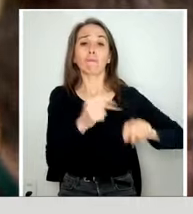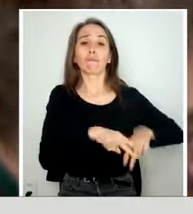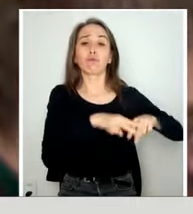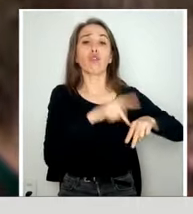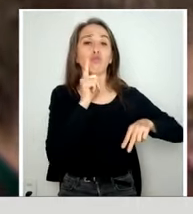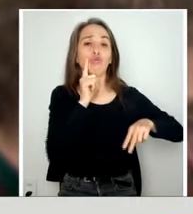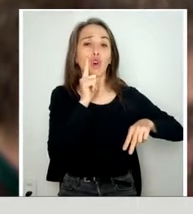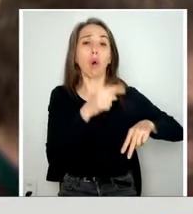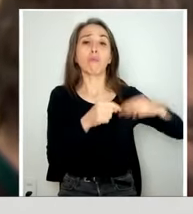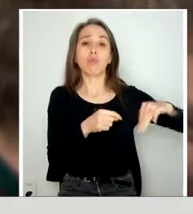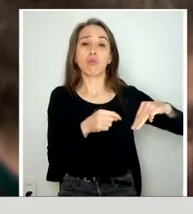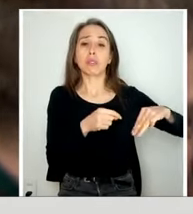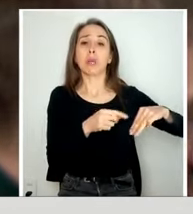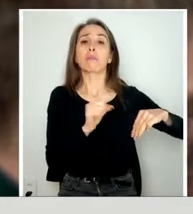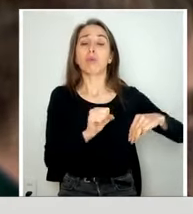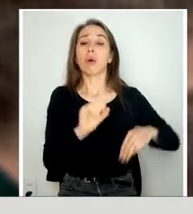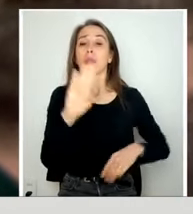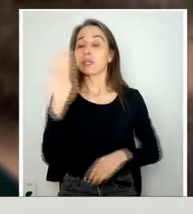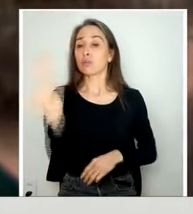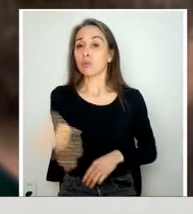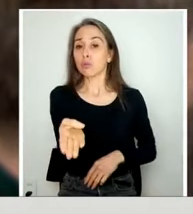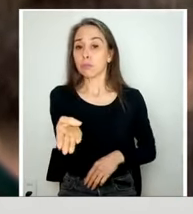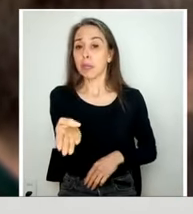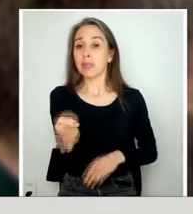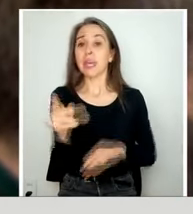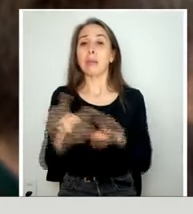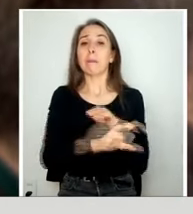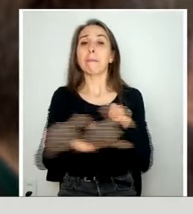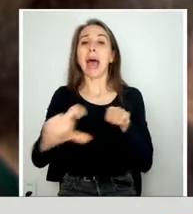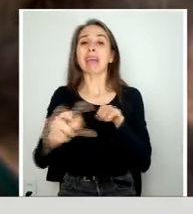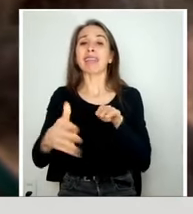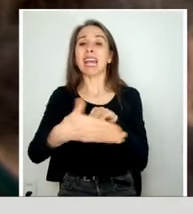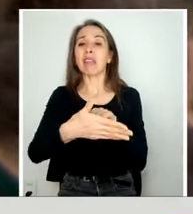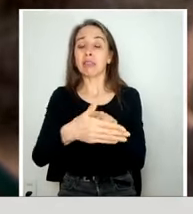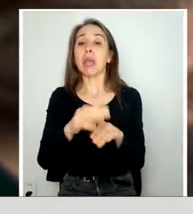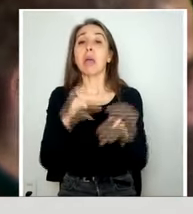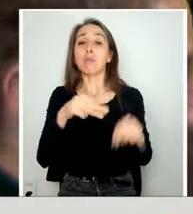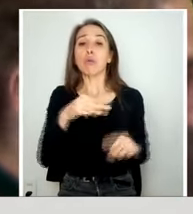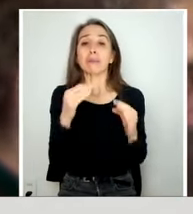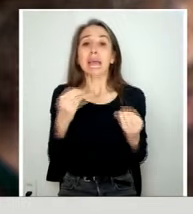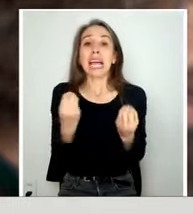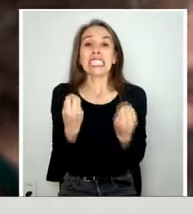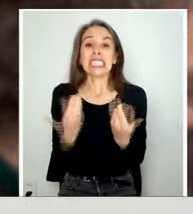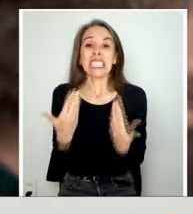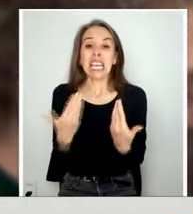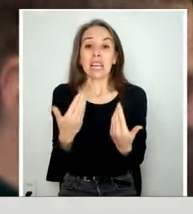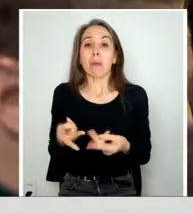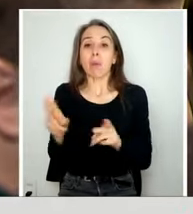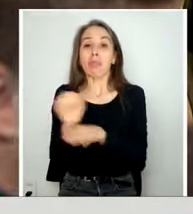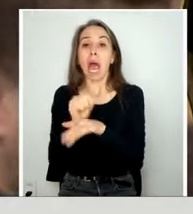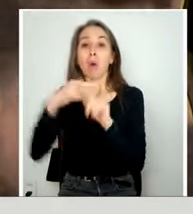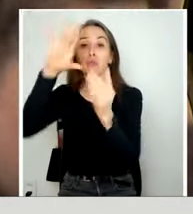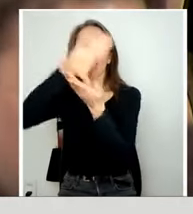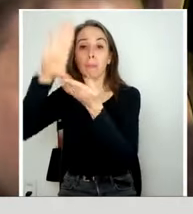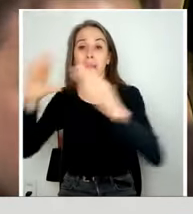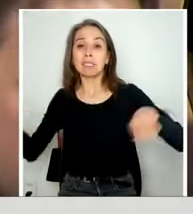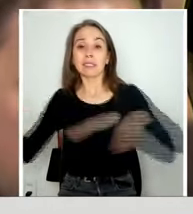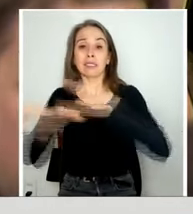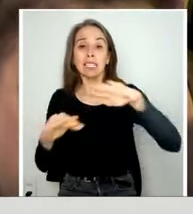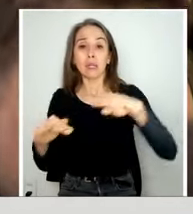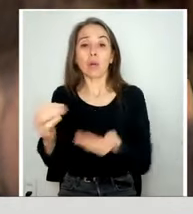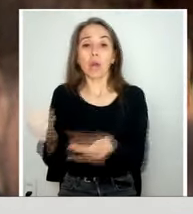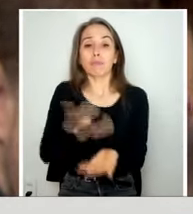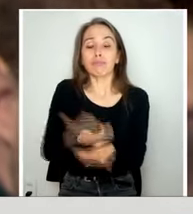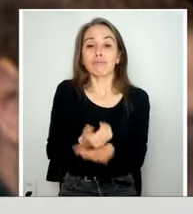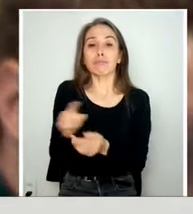se aplique una suspensión que a su vez beneficia a los mismos municipios con los ingresos de esta importantísima actividad pueda generar para